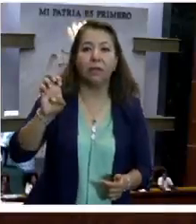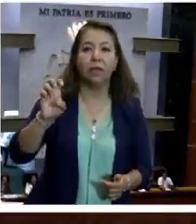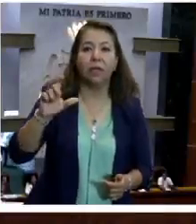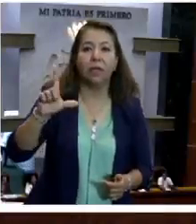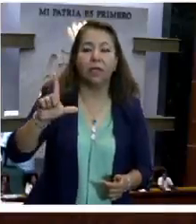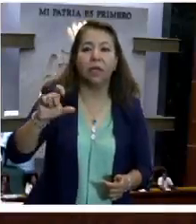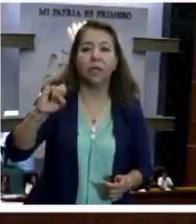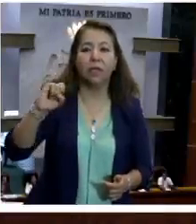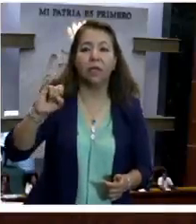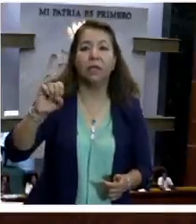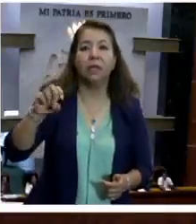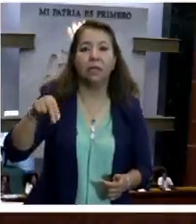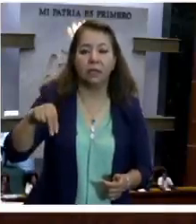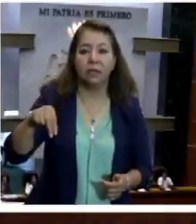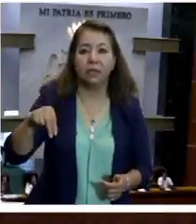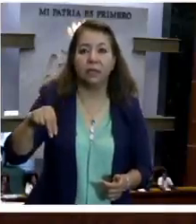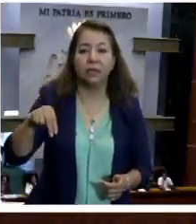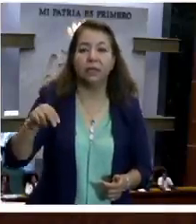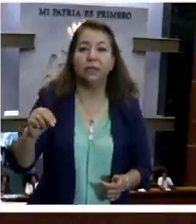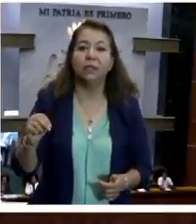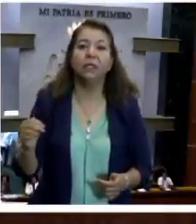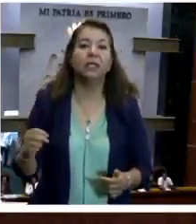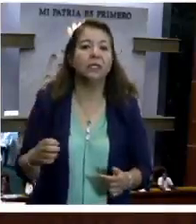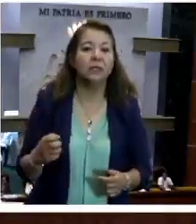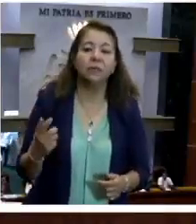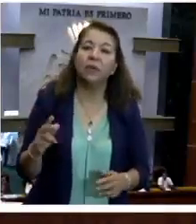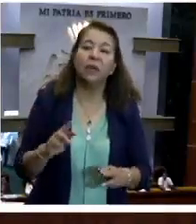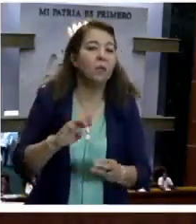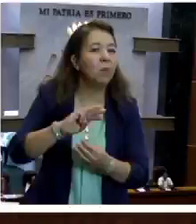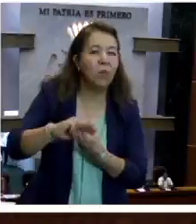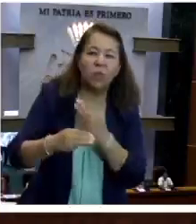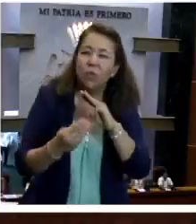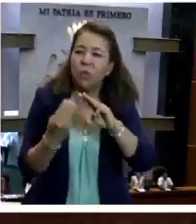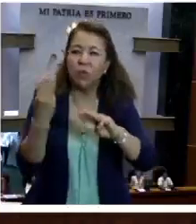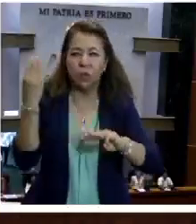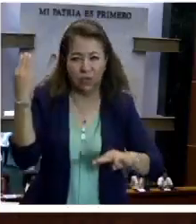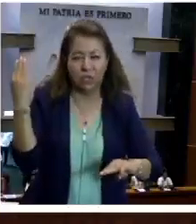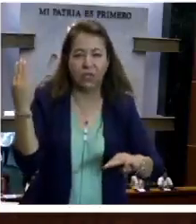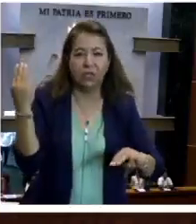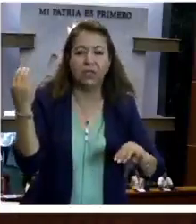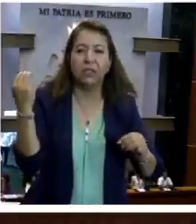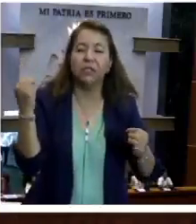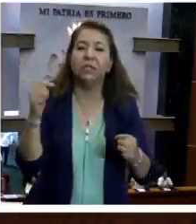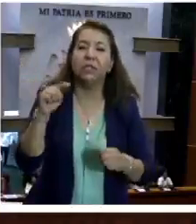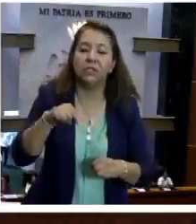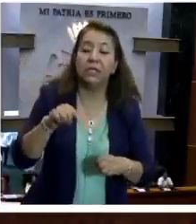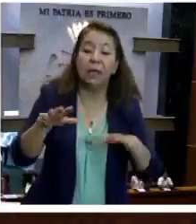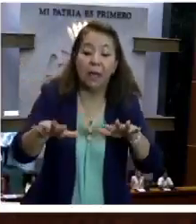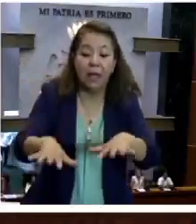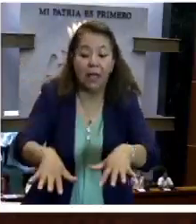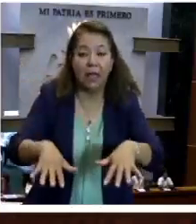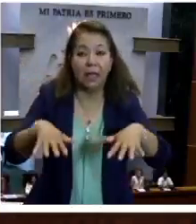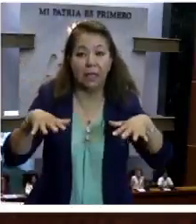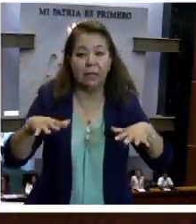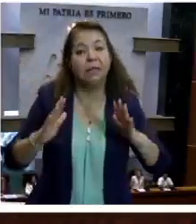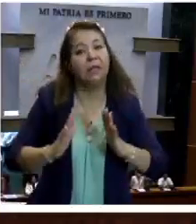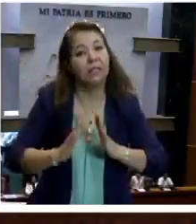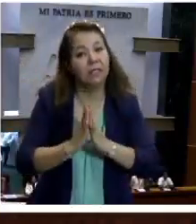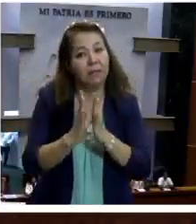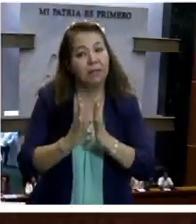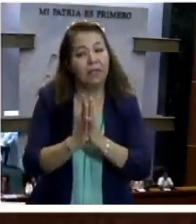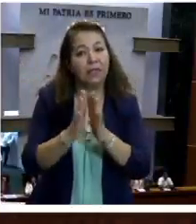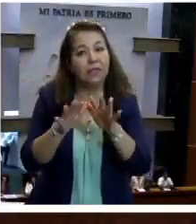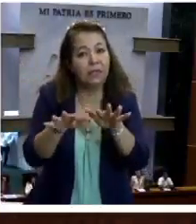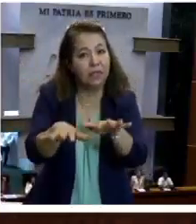tengan mucho éxito en sus participaciones en esta experiencia democrática aquí en el Congreso del Estado